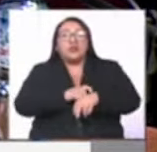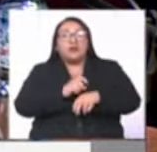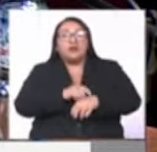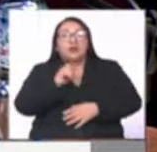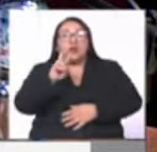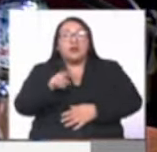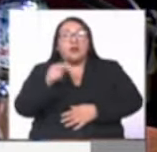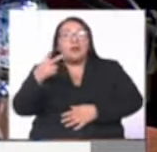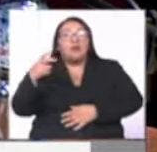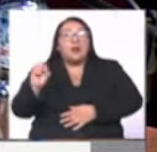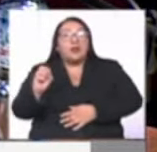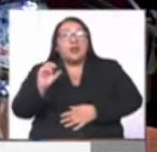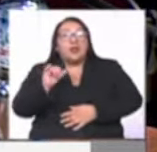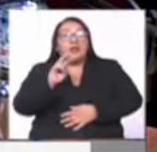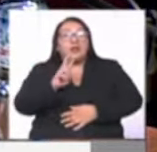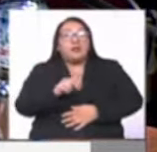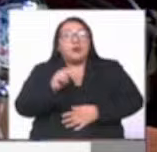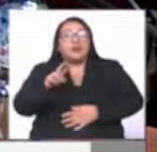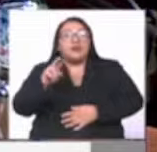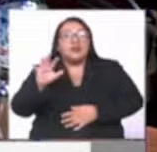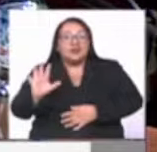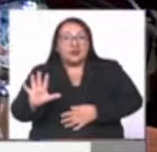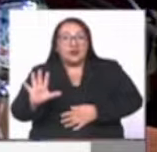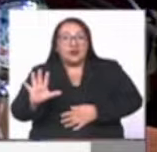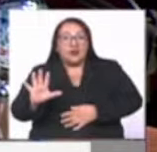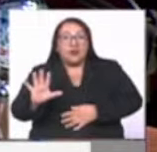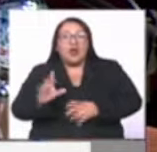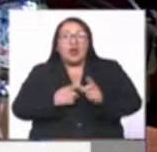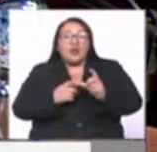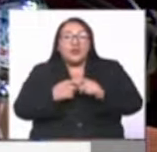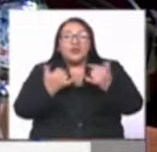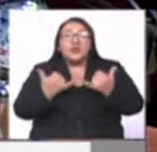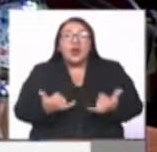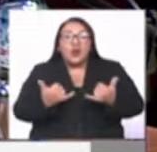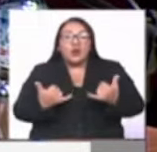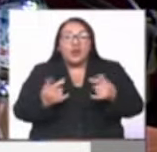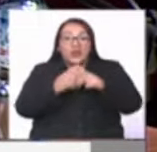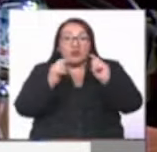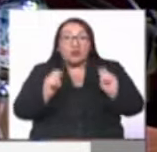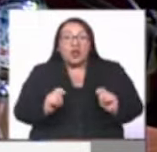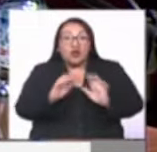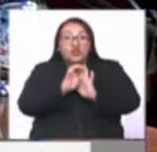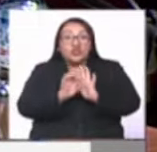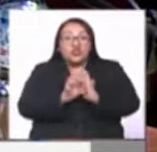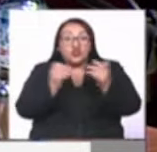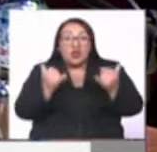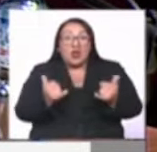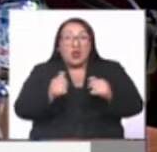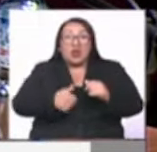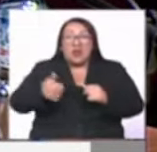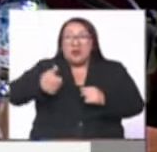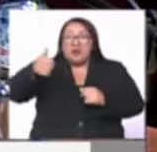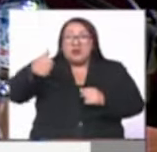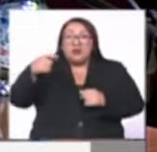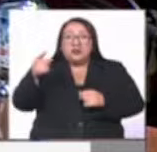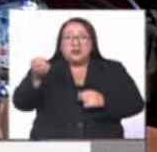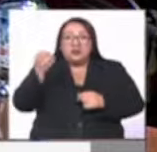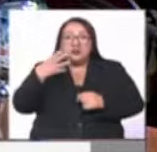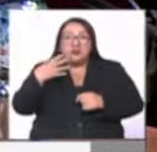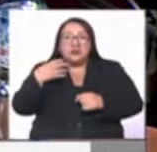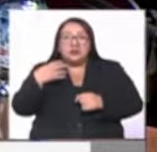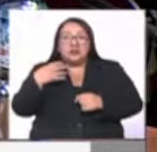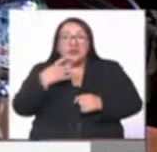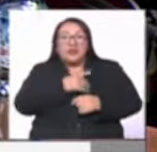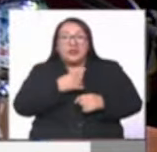2020 y 2025 es decir el actual tribunal constitucional he entendido que el que la